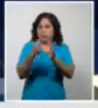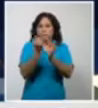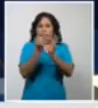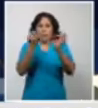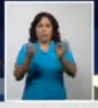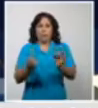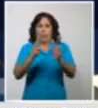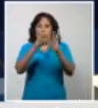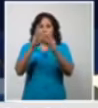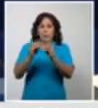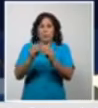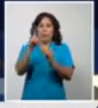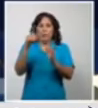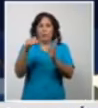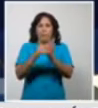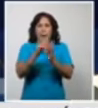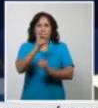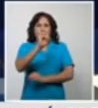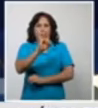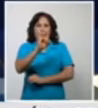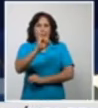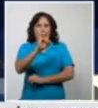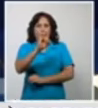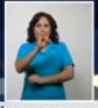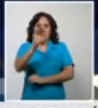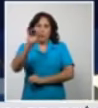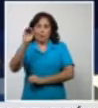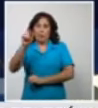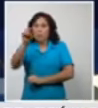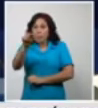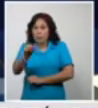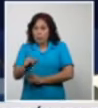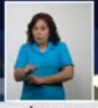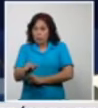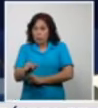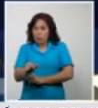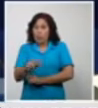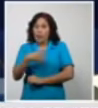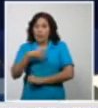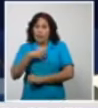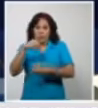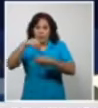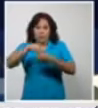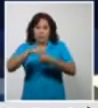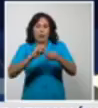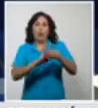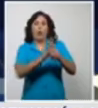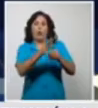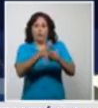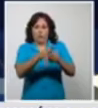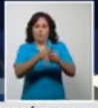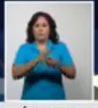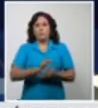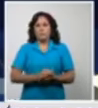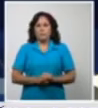total de 1.700 personas con la COVID-19.